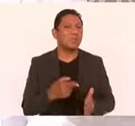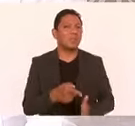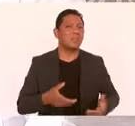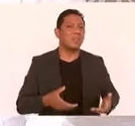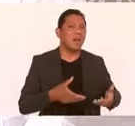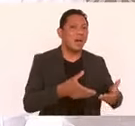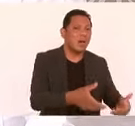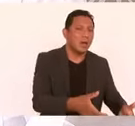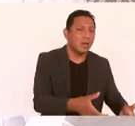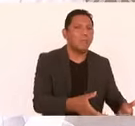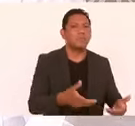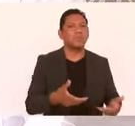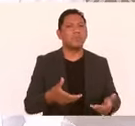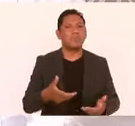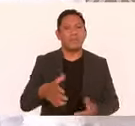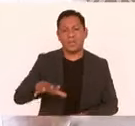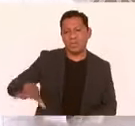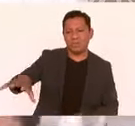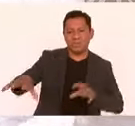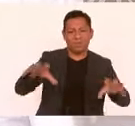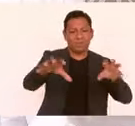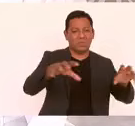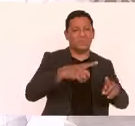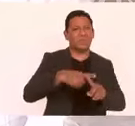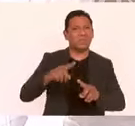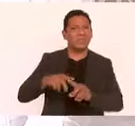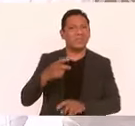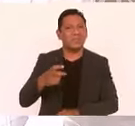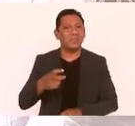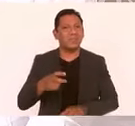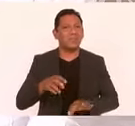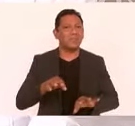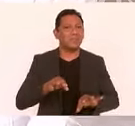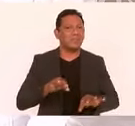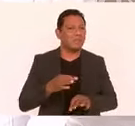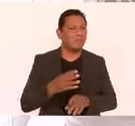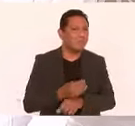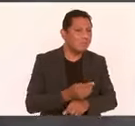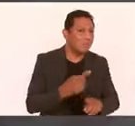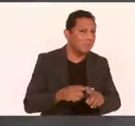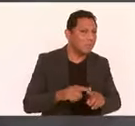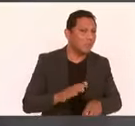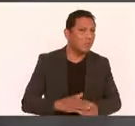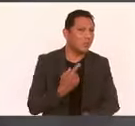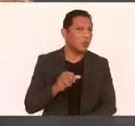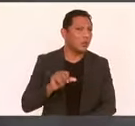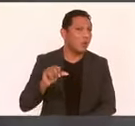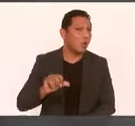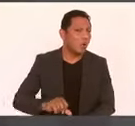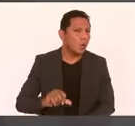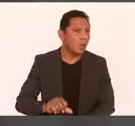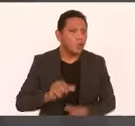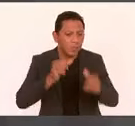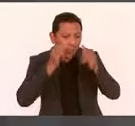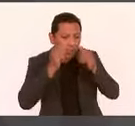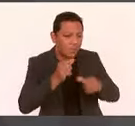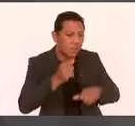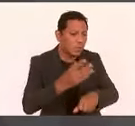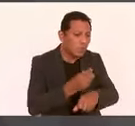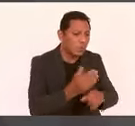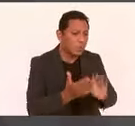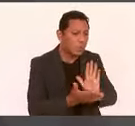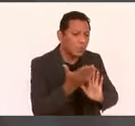a cabeceras municipales, se ha generado el empleo que antes no se generaba. Por eso hoy se atiende la reconstrucción, pero